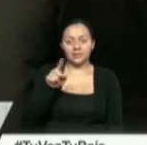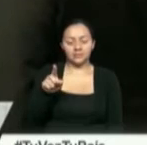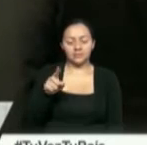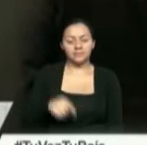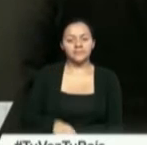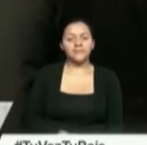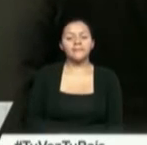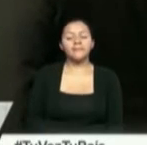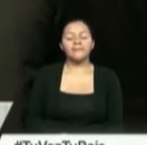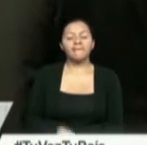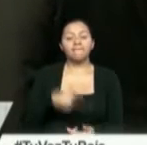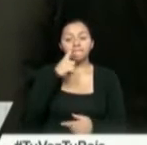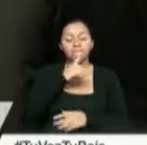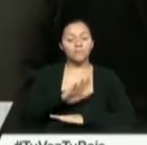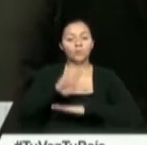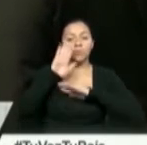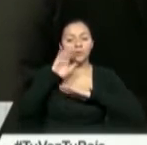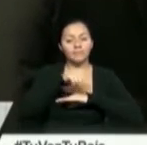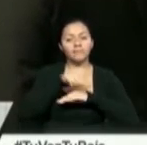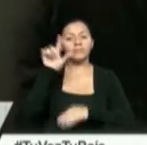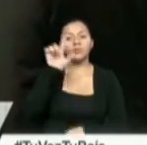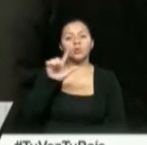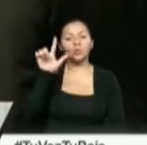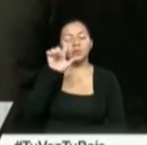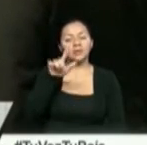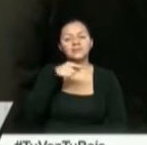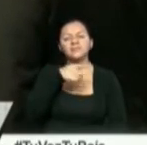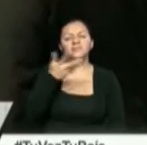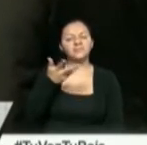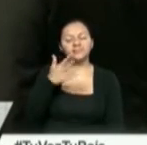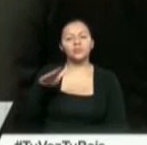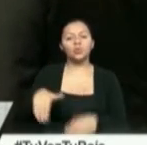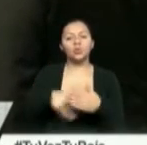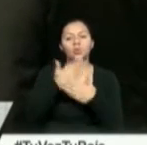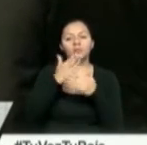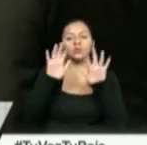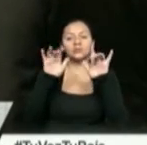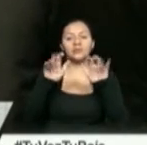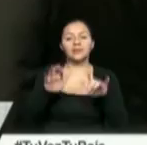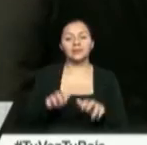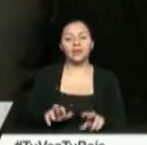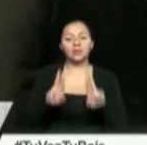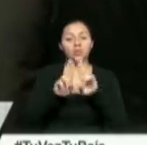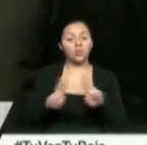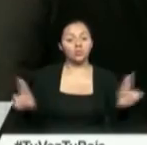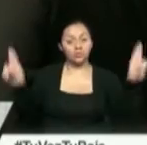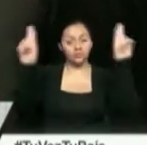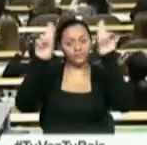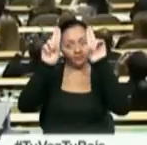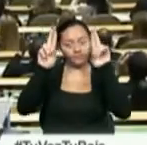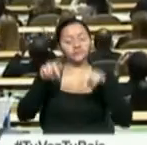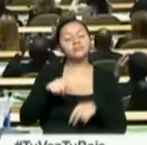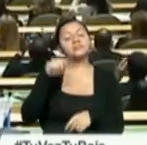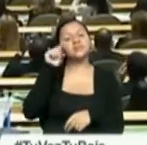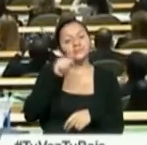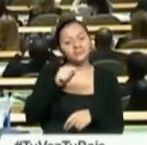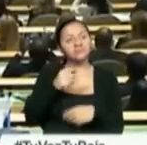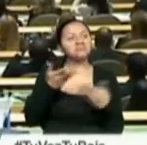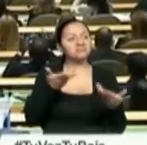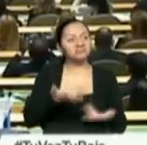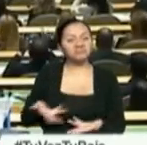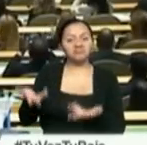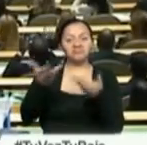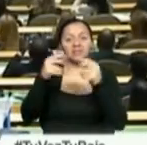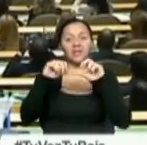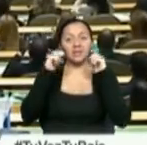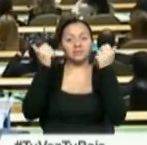así prestó juramento el lunes antonio guterres como nuevo secretario general de las naciones unidas durante una ceremonia en la asamblea general